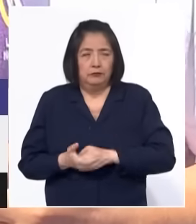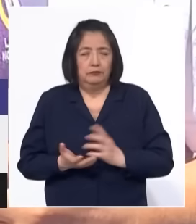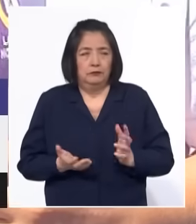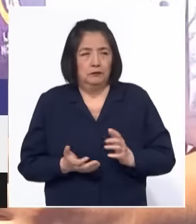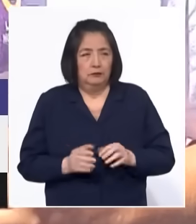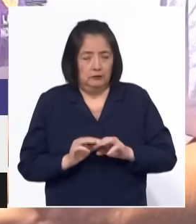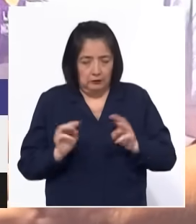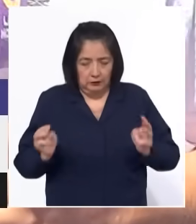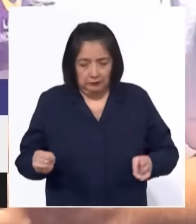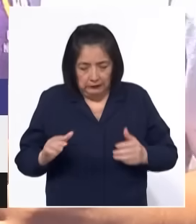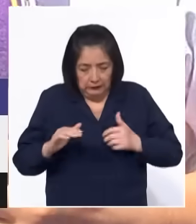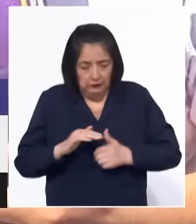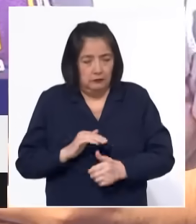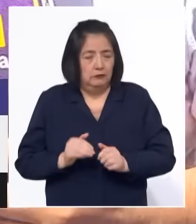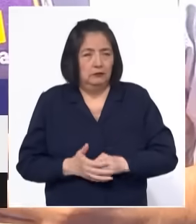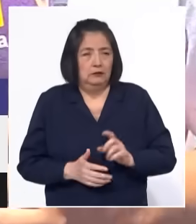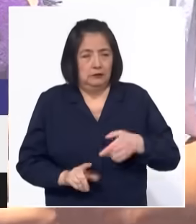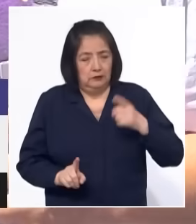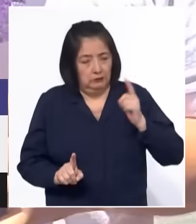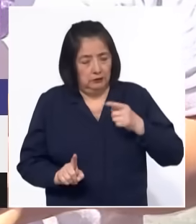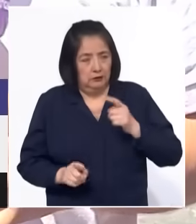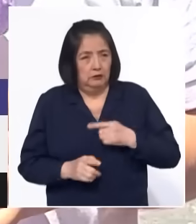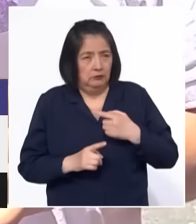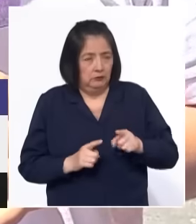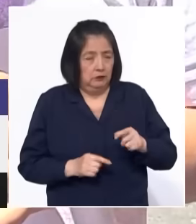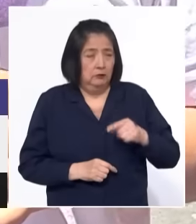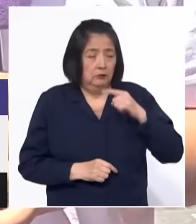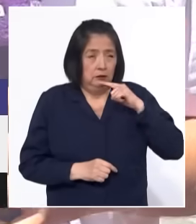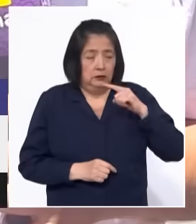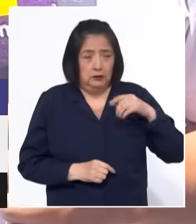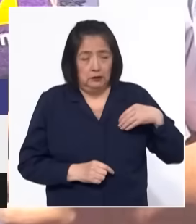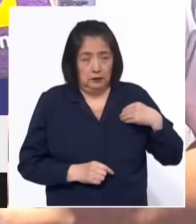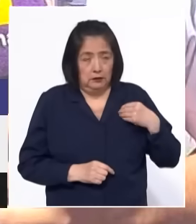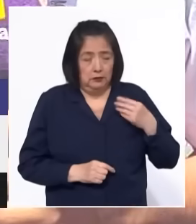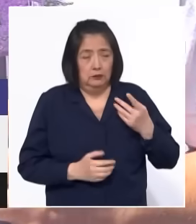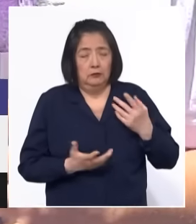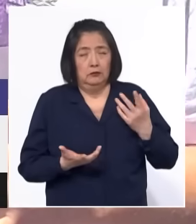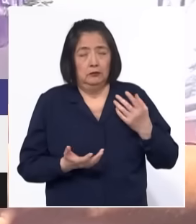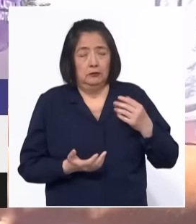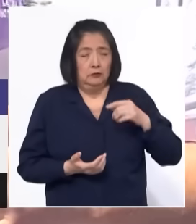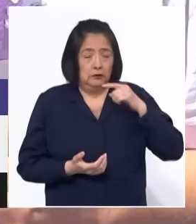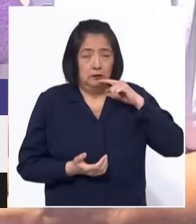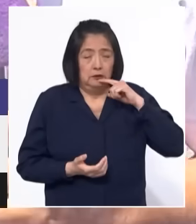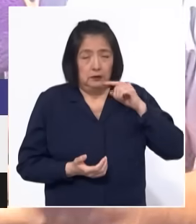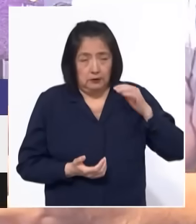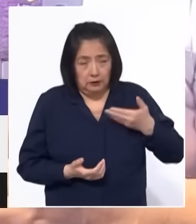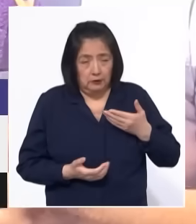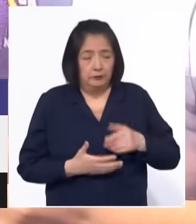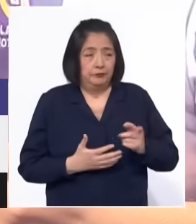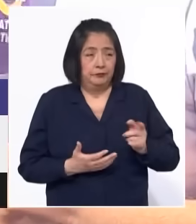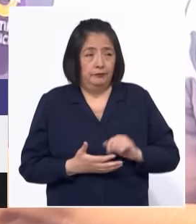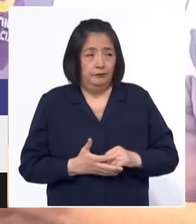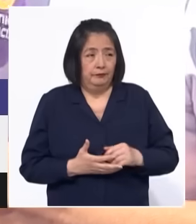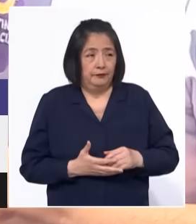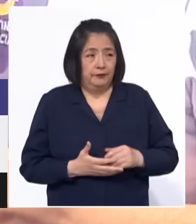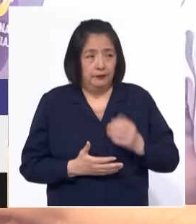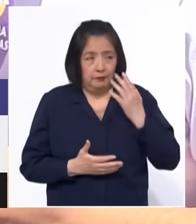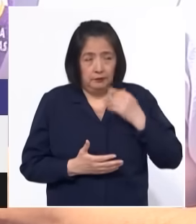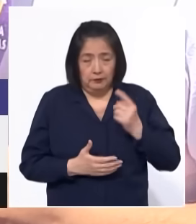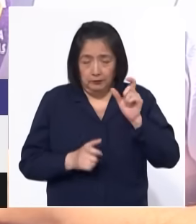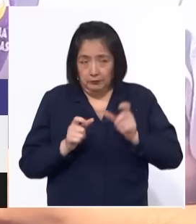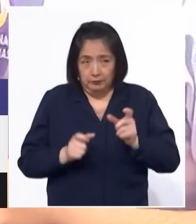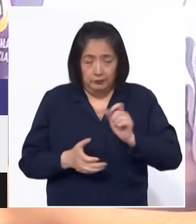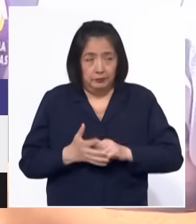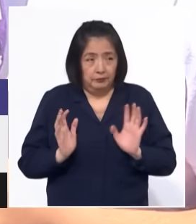debajo del mostrador y le amenazan. Pero una señora, las declaraciones las tenemos también, que es madre de una de las